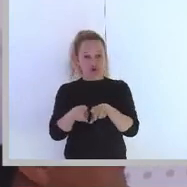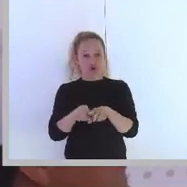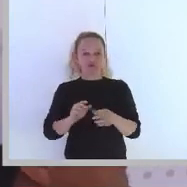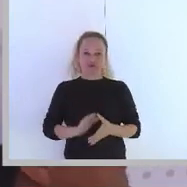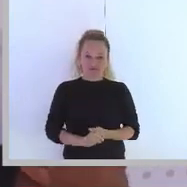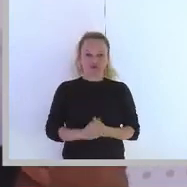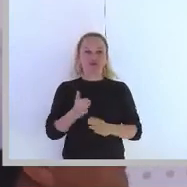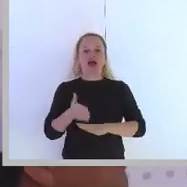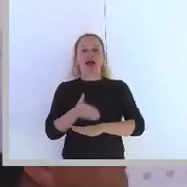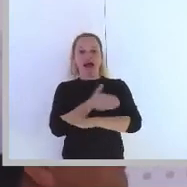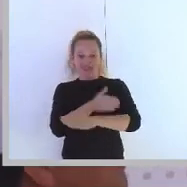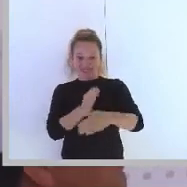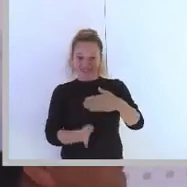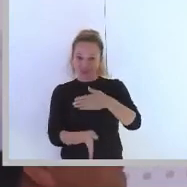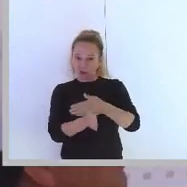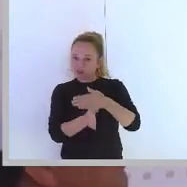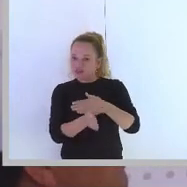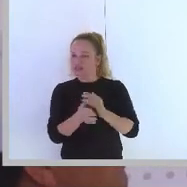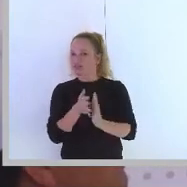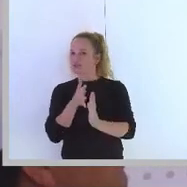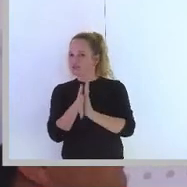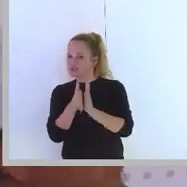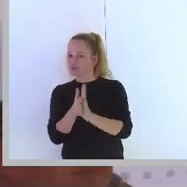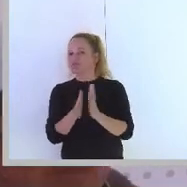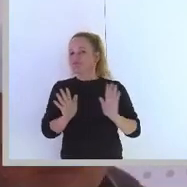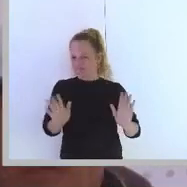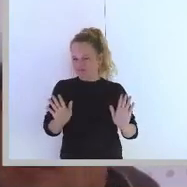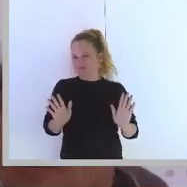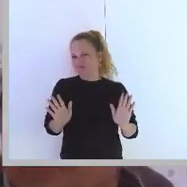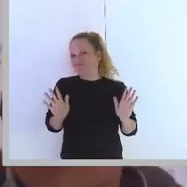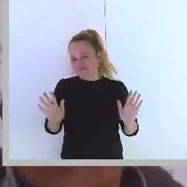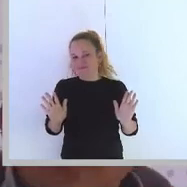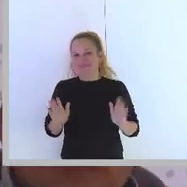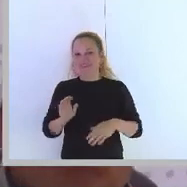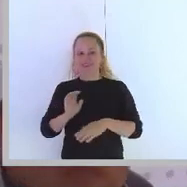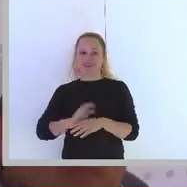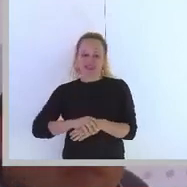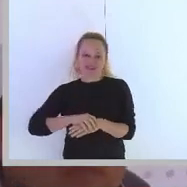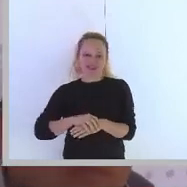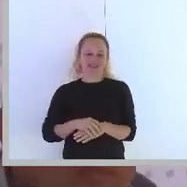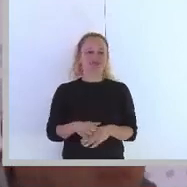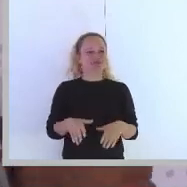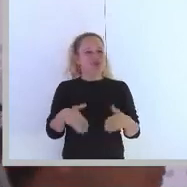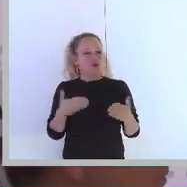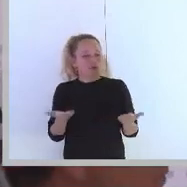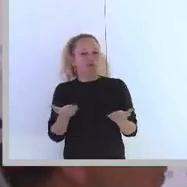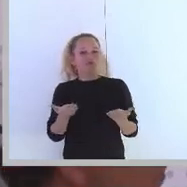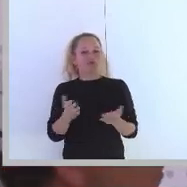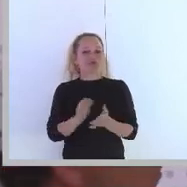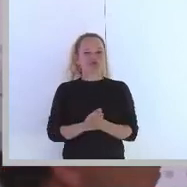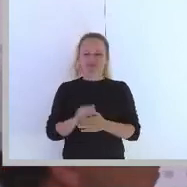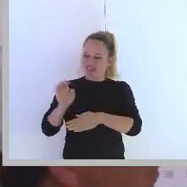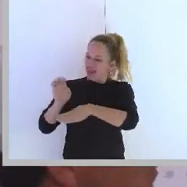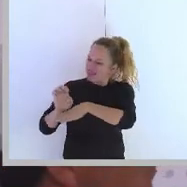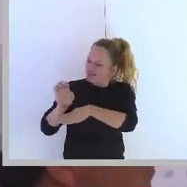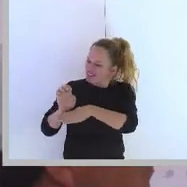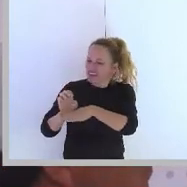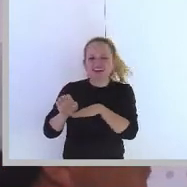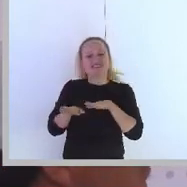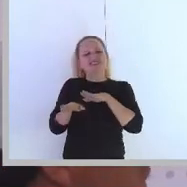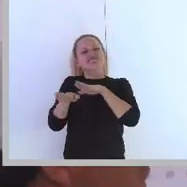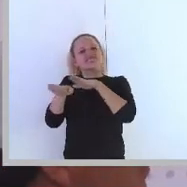de seguir adelante, vamos a hacerlo así en diálogo. Vamos a ir diciendo de dónde